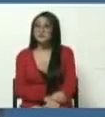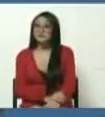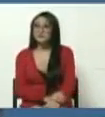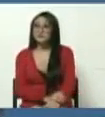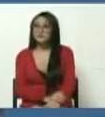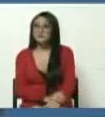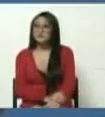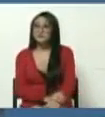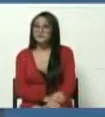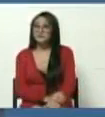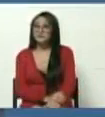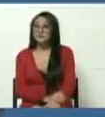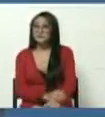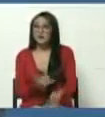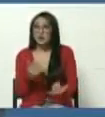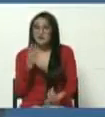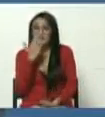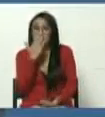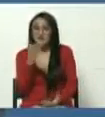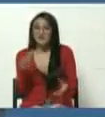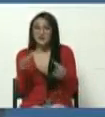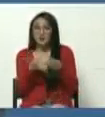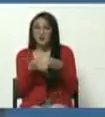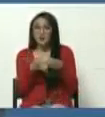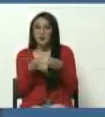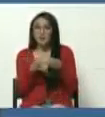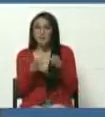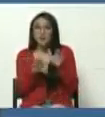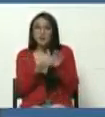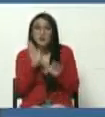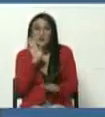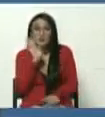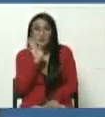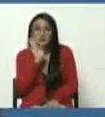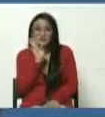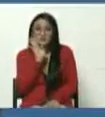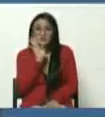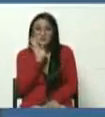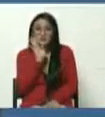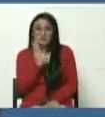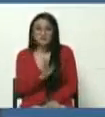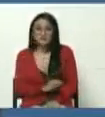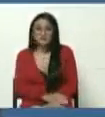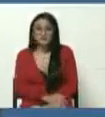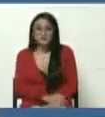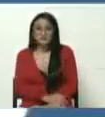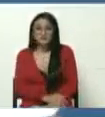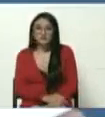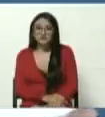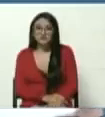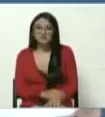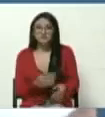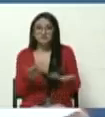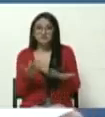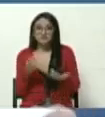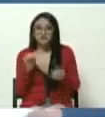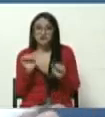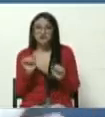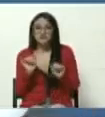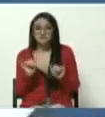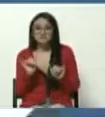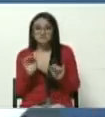Estamos frente a una banda de delincuentes. Lo hicieron, ciertamente, lo decías tú